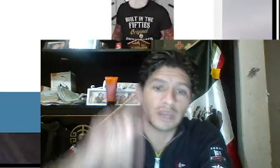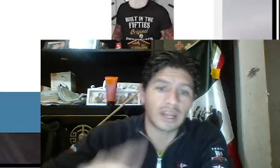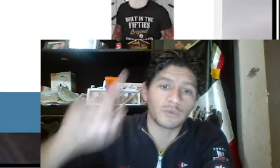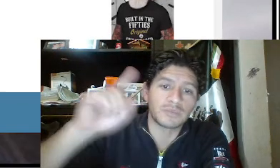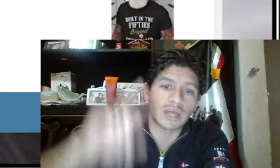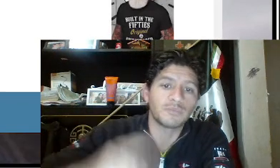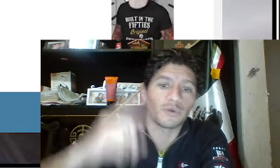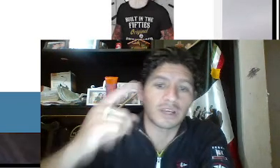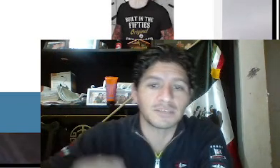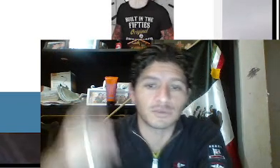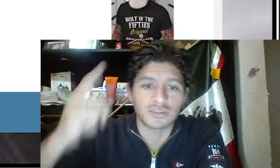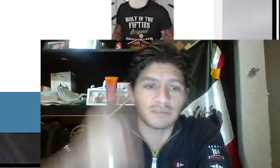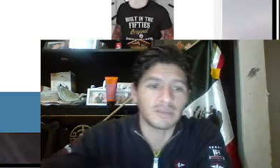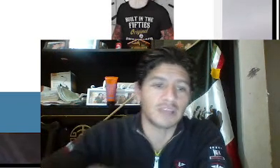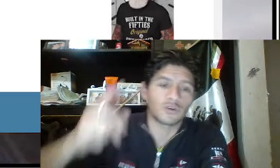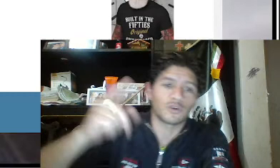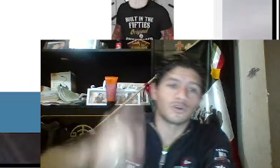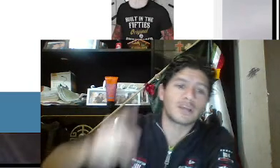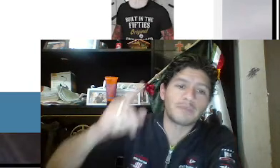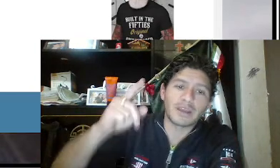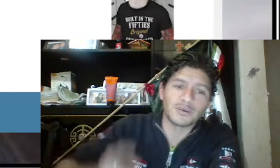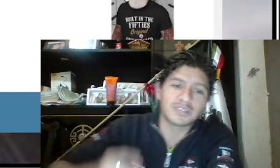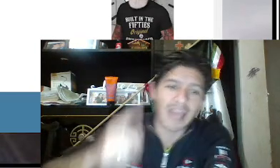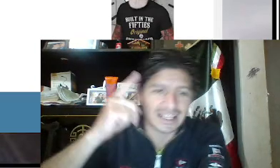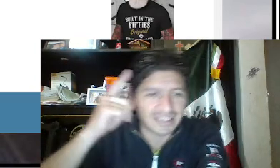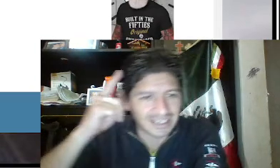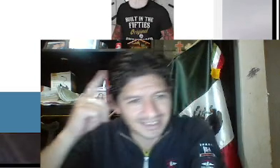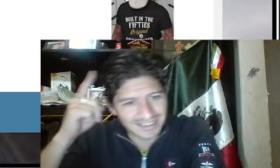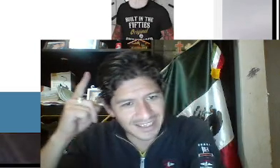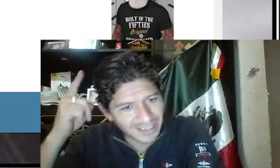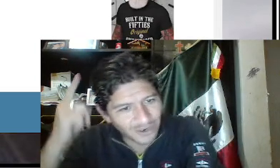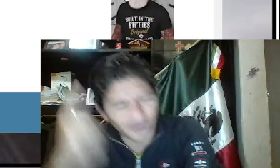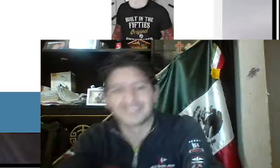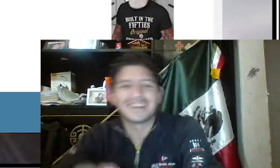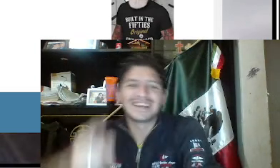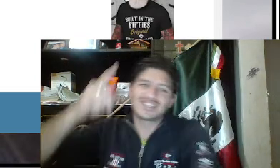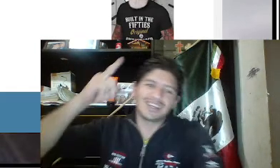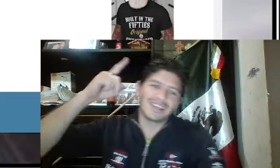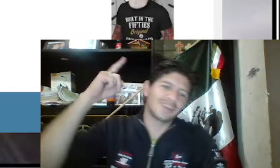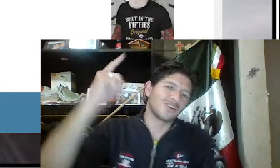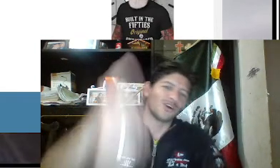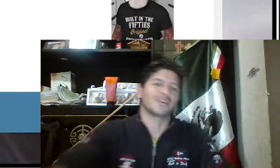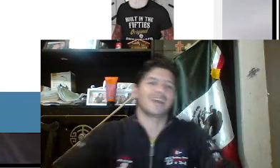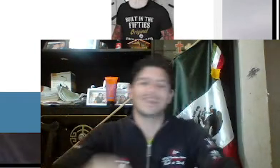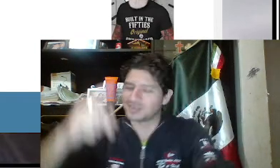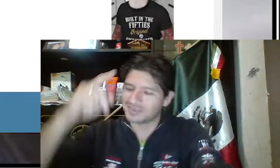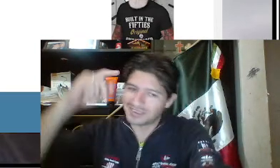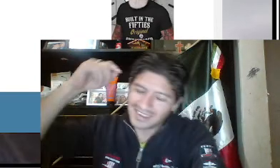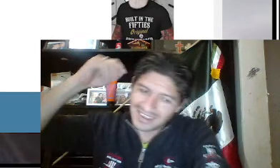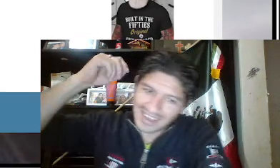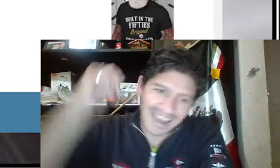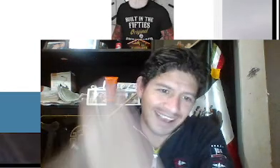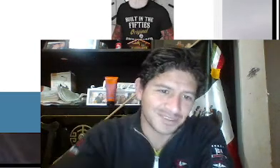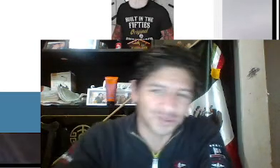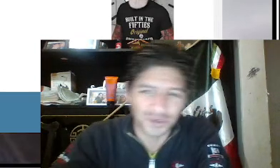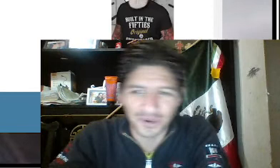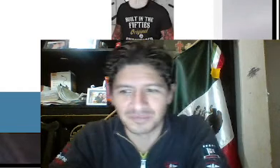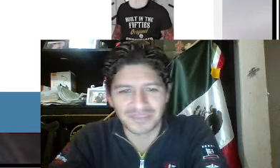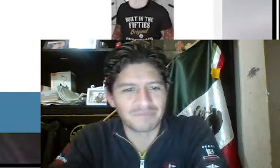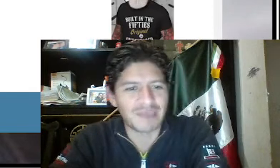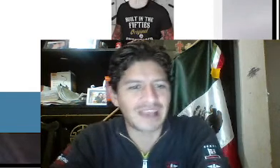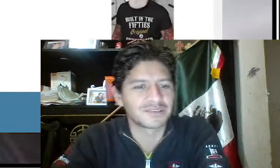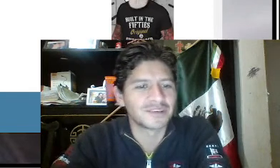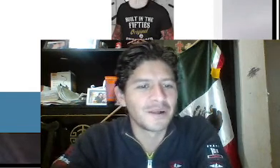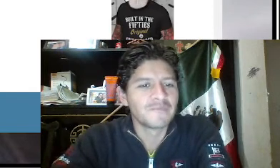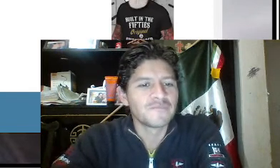y hubieran optado por este procedimiento con otra pregunta. Chingón. Eso estuvo